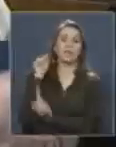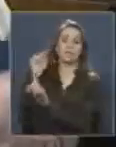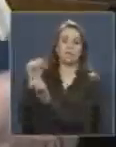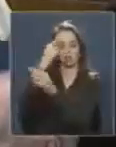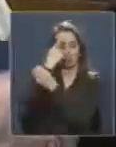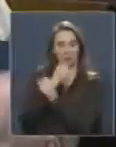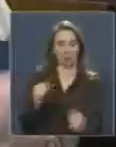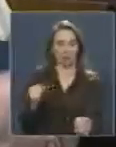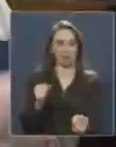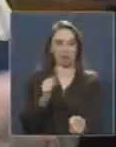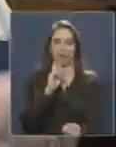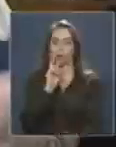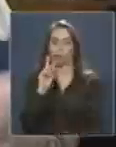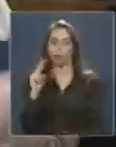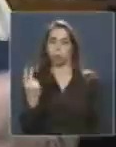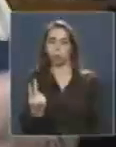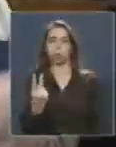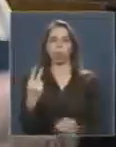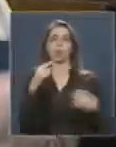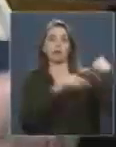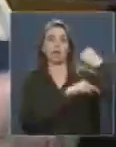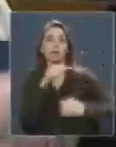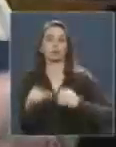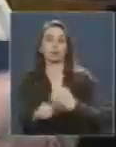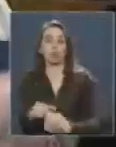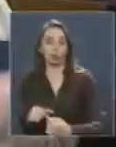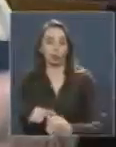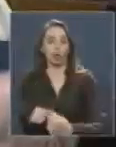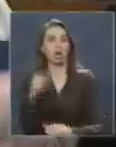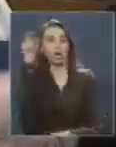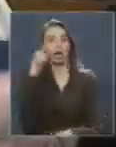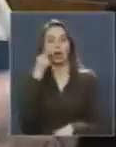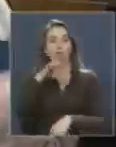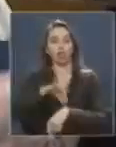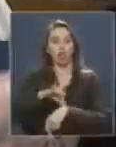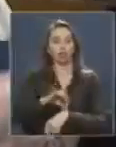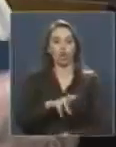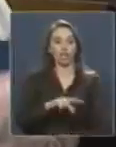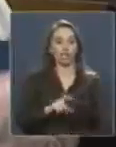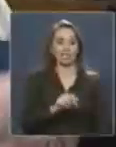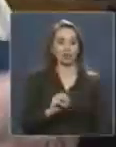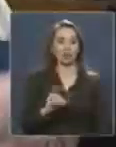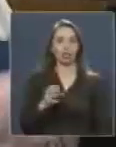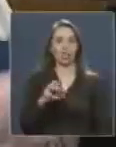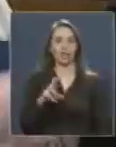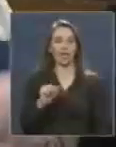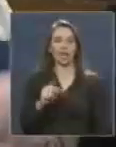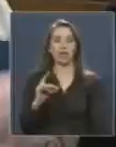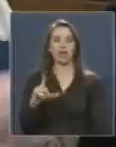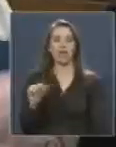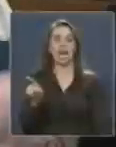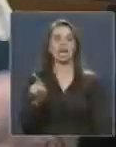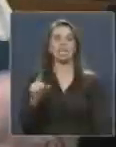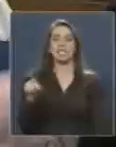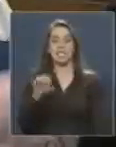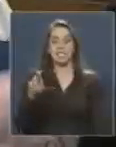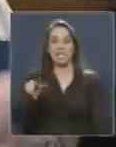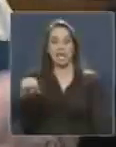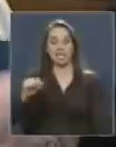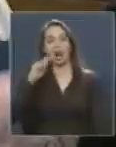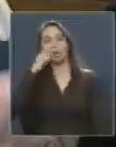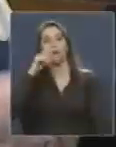y grotesca distorsión histórica. El doctor Ernesto Guevara de la Serna, el Che, fue